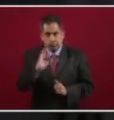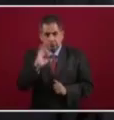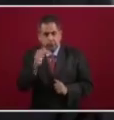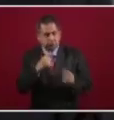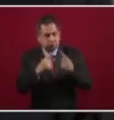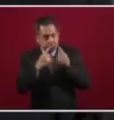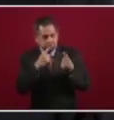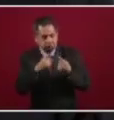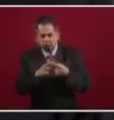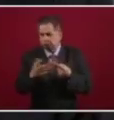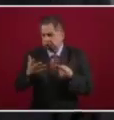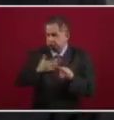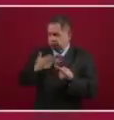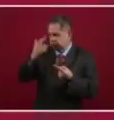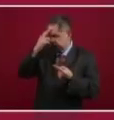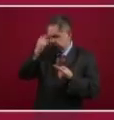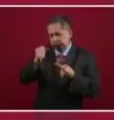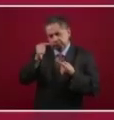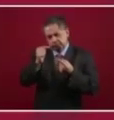justifica